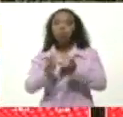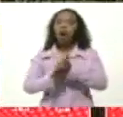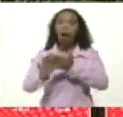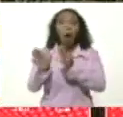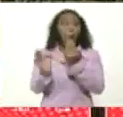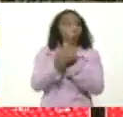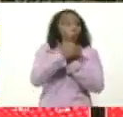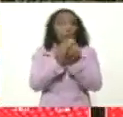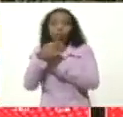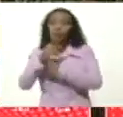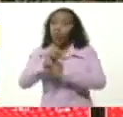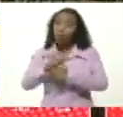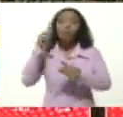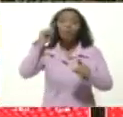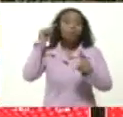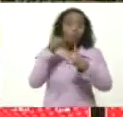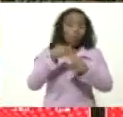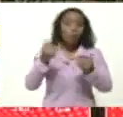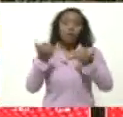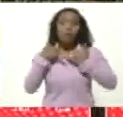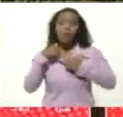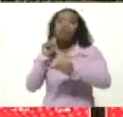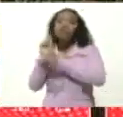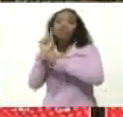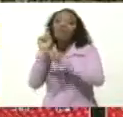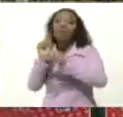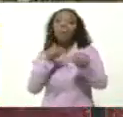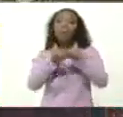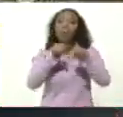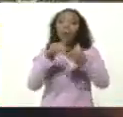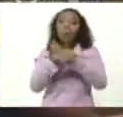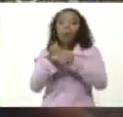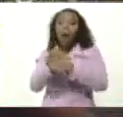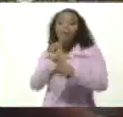muy críticos, muy autocríticos en eso.